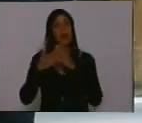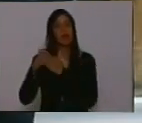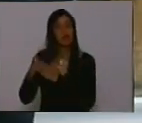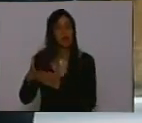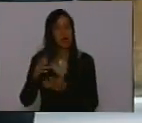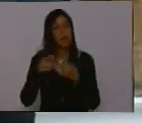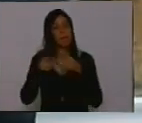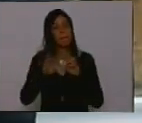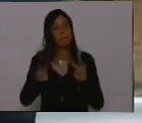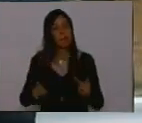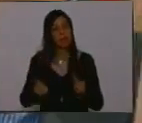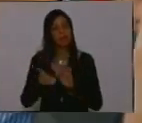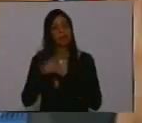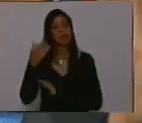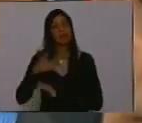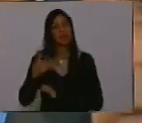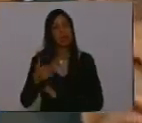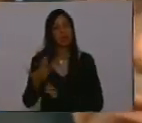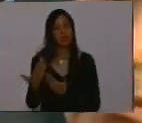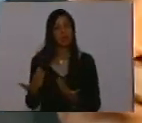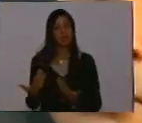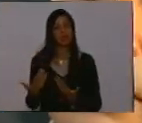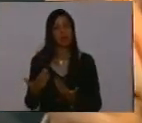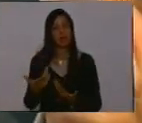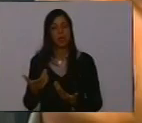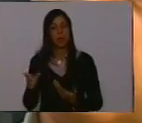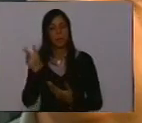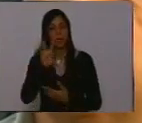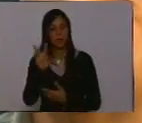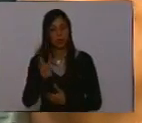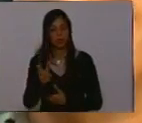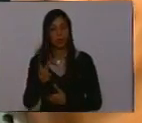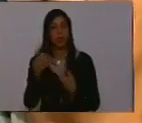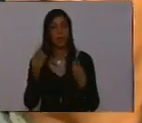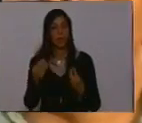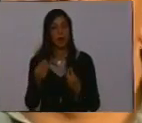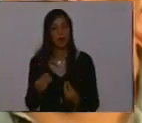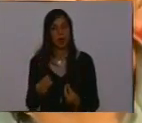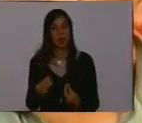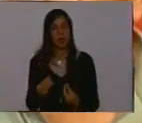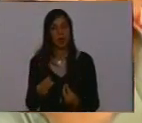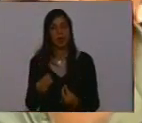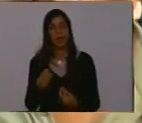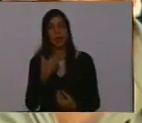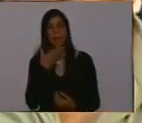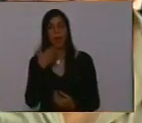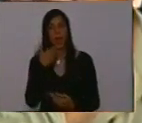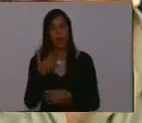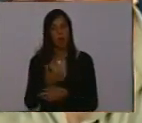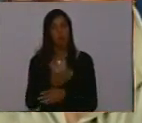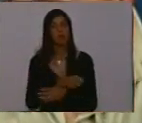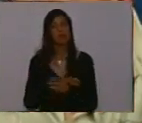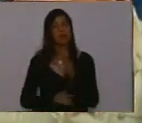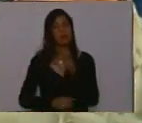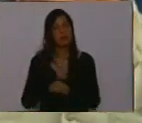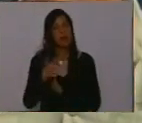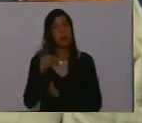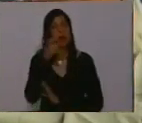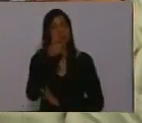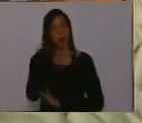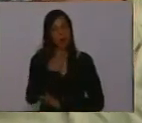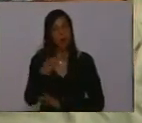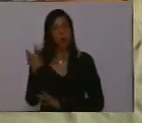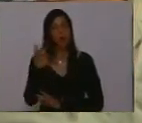de Derecho en la defensa de una mejor y más cara al pueblo de